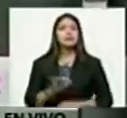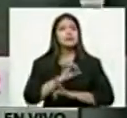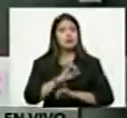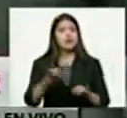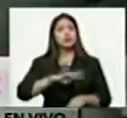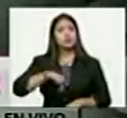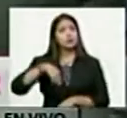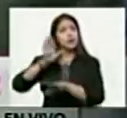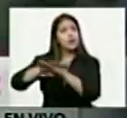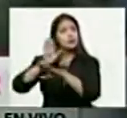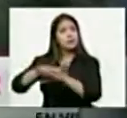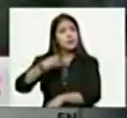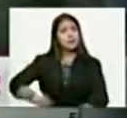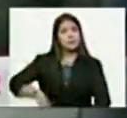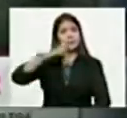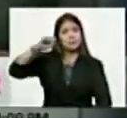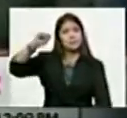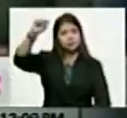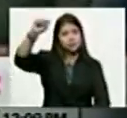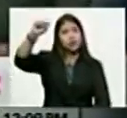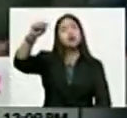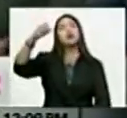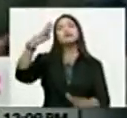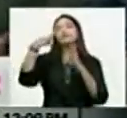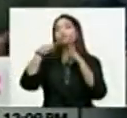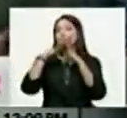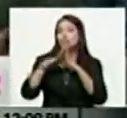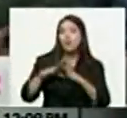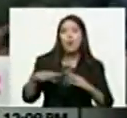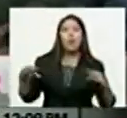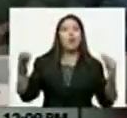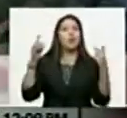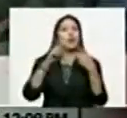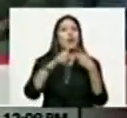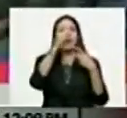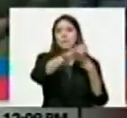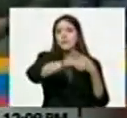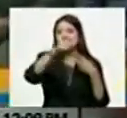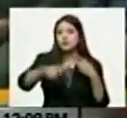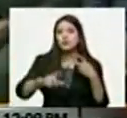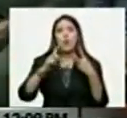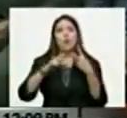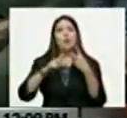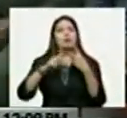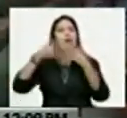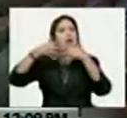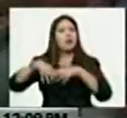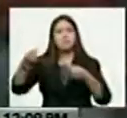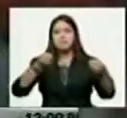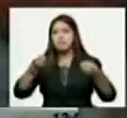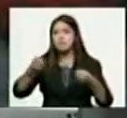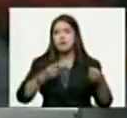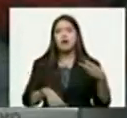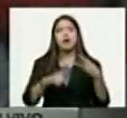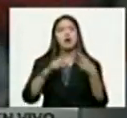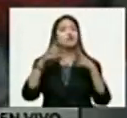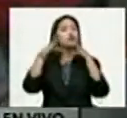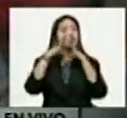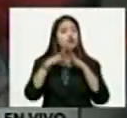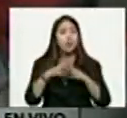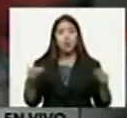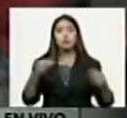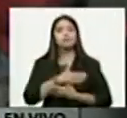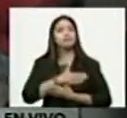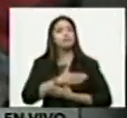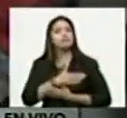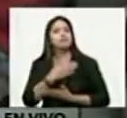nuestro comandante en jefe, toda la plataforma logística, humana, el despliegue territorial de la Fuerza Armada al